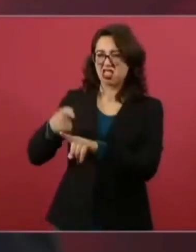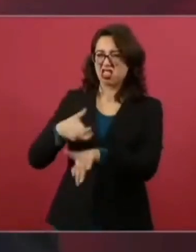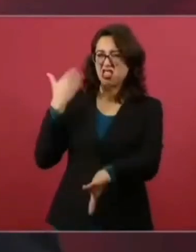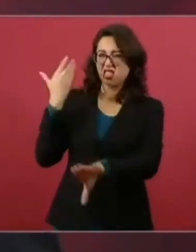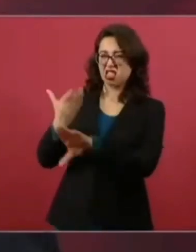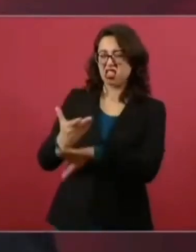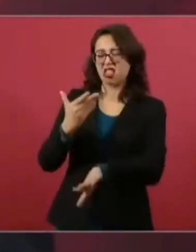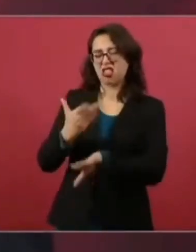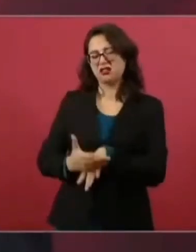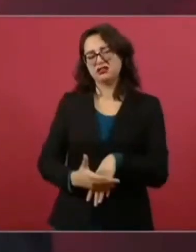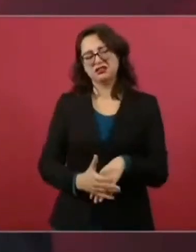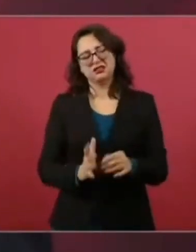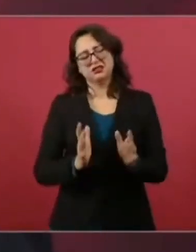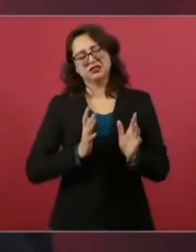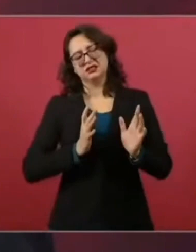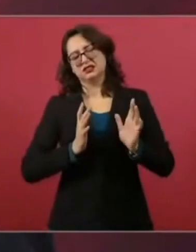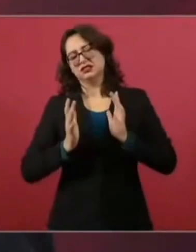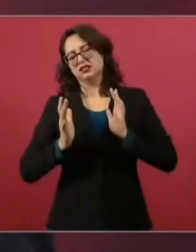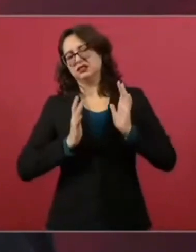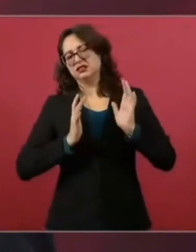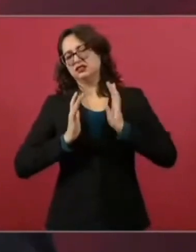estos excesos,